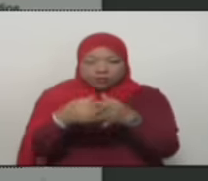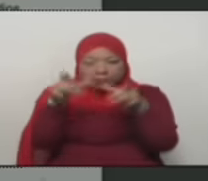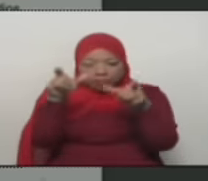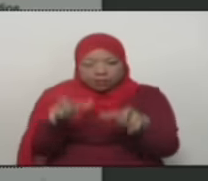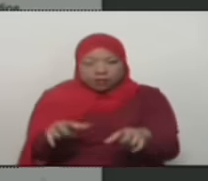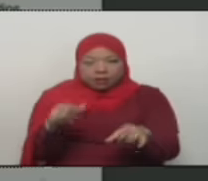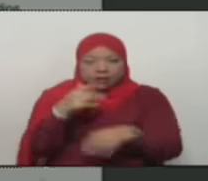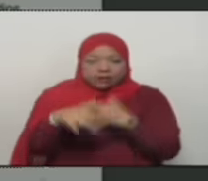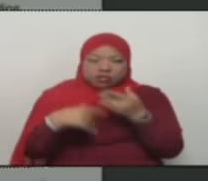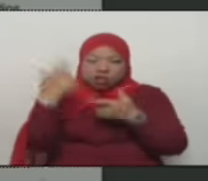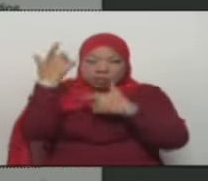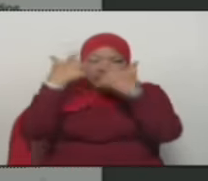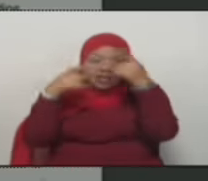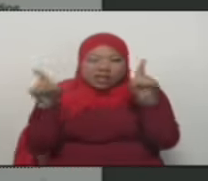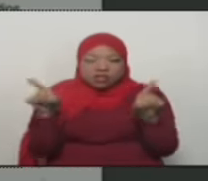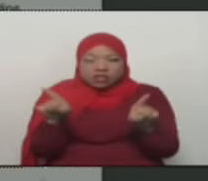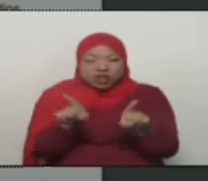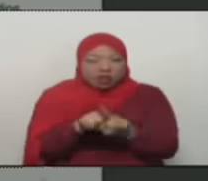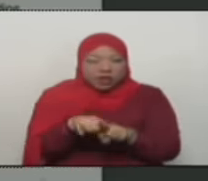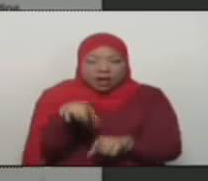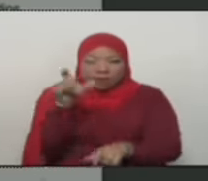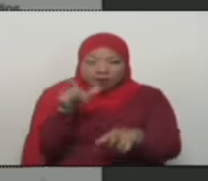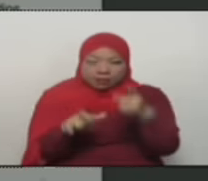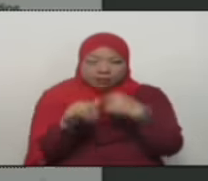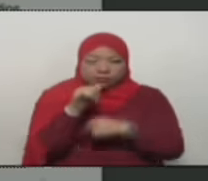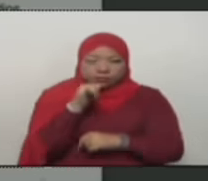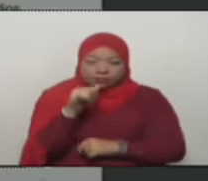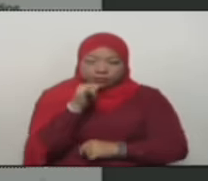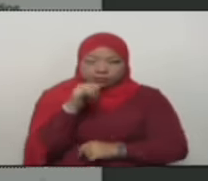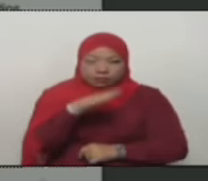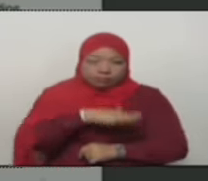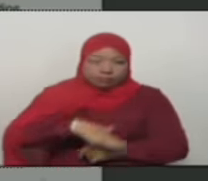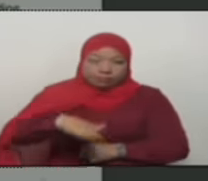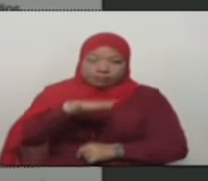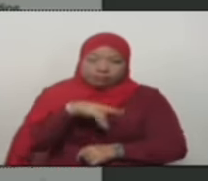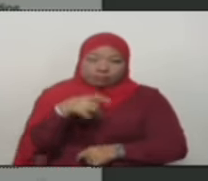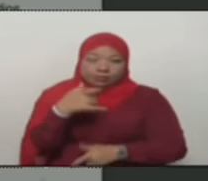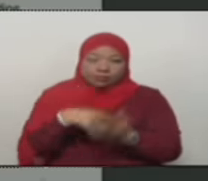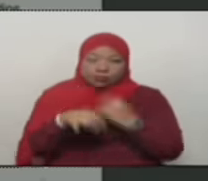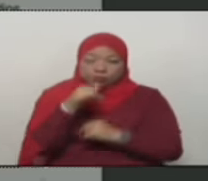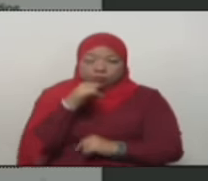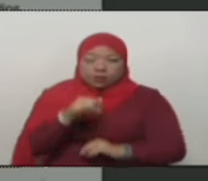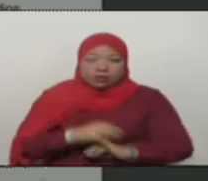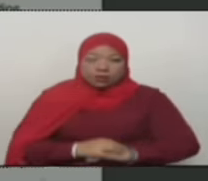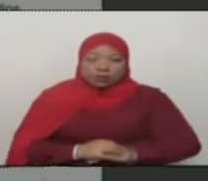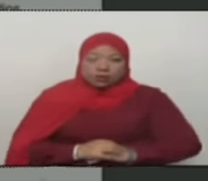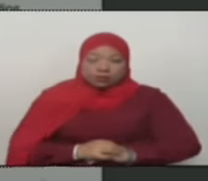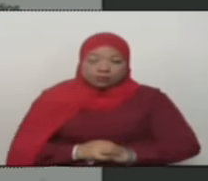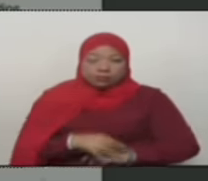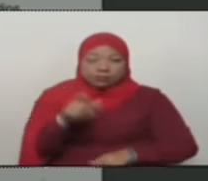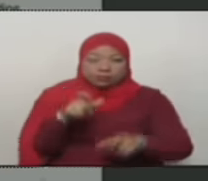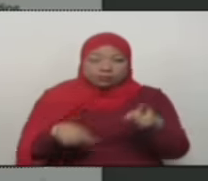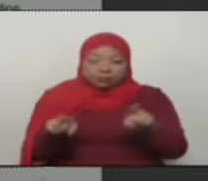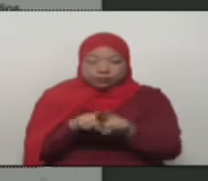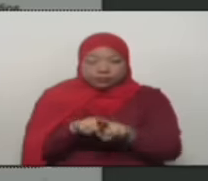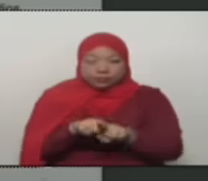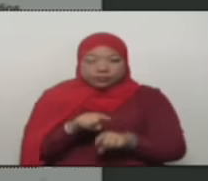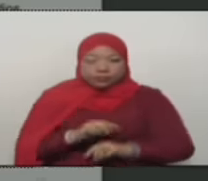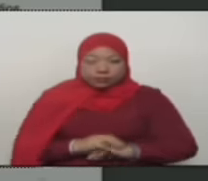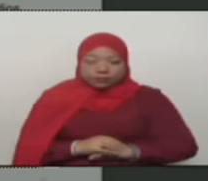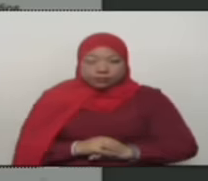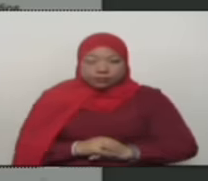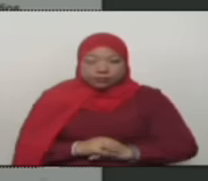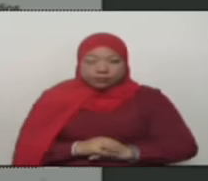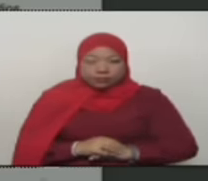Chávez, 40% a favor. ¿Quién es ese personaje, Mark Feinstein? Ese es un personaje siniestro que es el equivalente de él, Abrams,